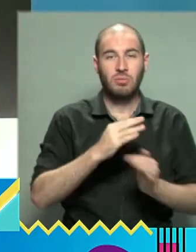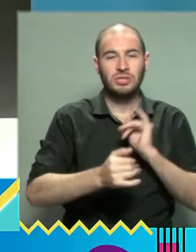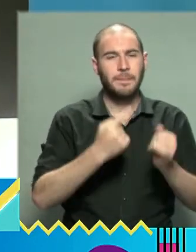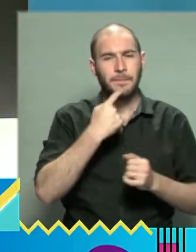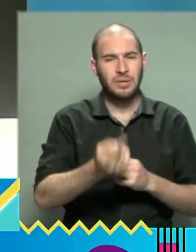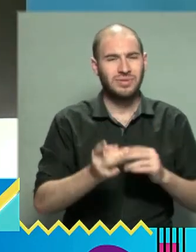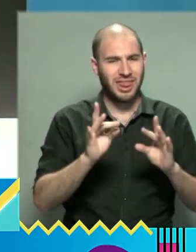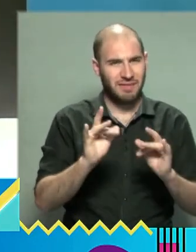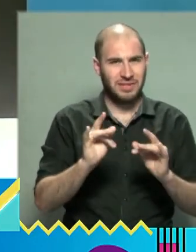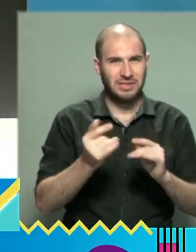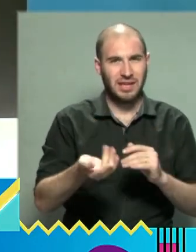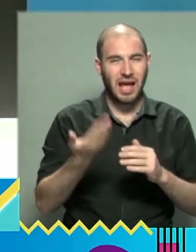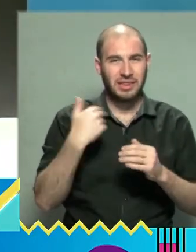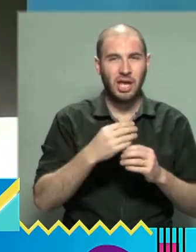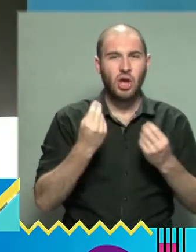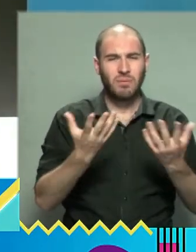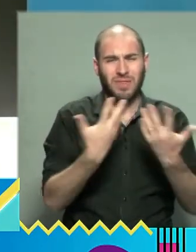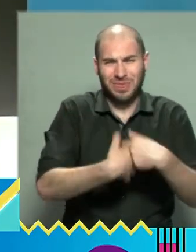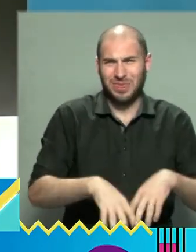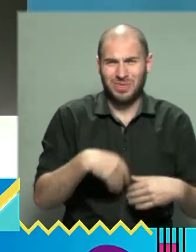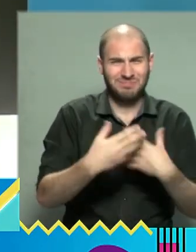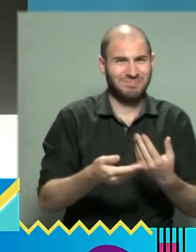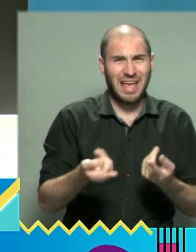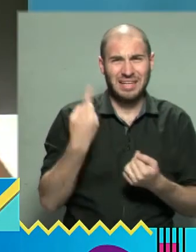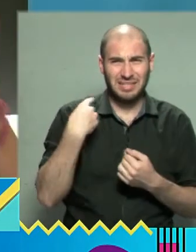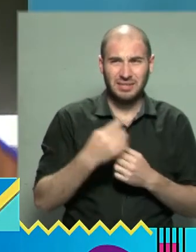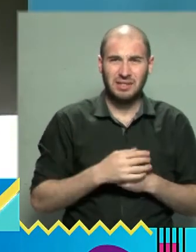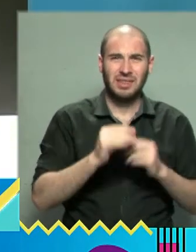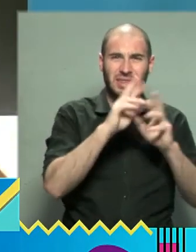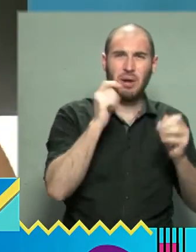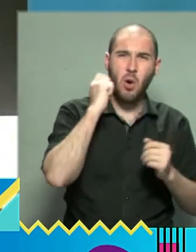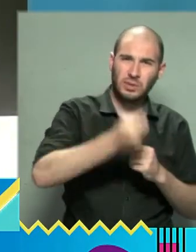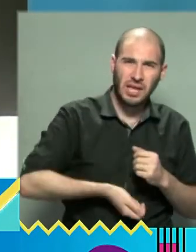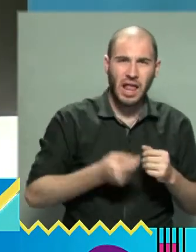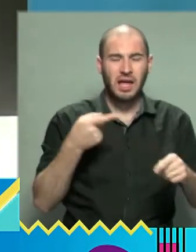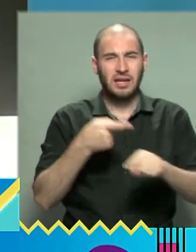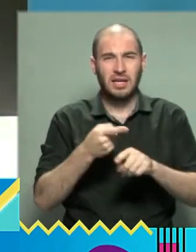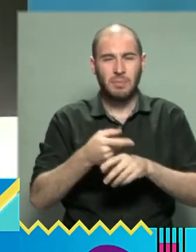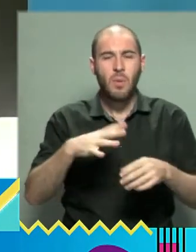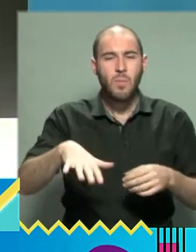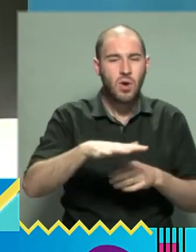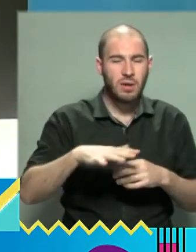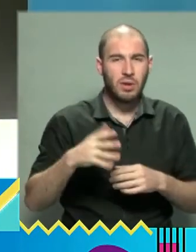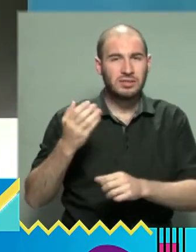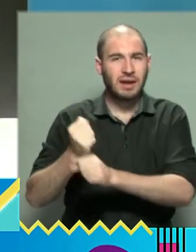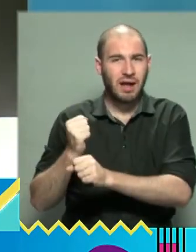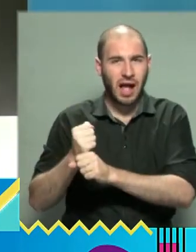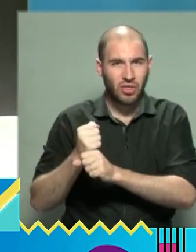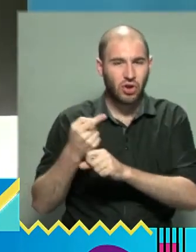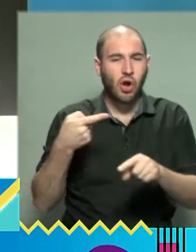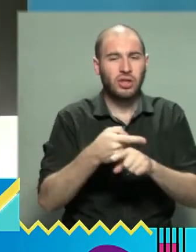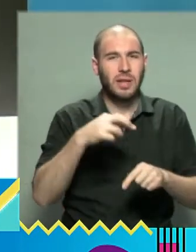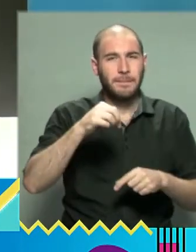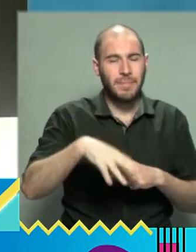pregunta complicada que hice de cómo se mezcló todo ayer, ¿no? Causas judiciales, el reclamo del pueblo trabajador en contra